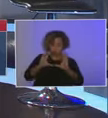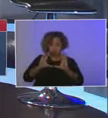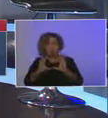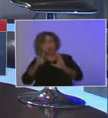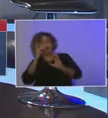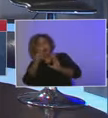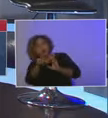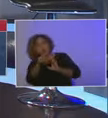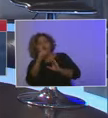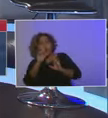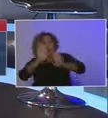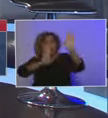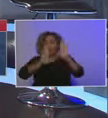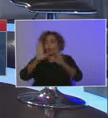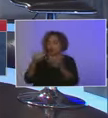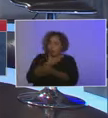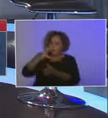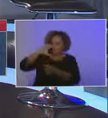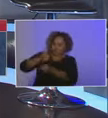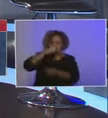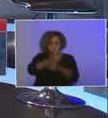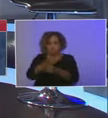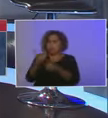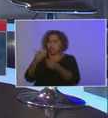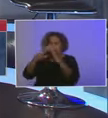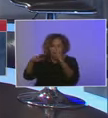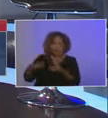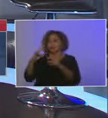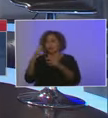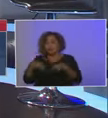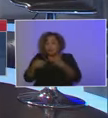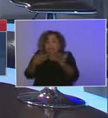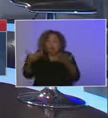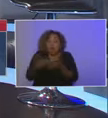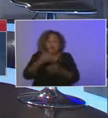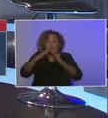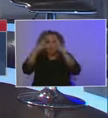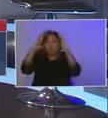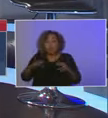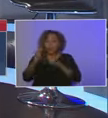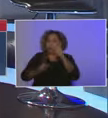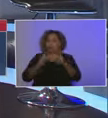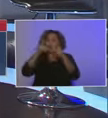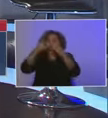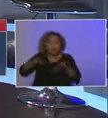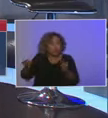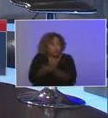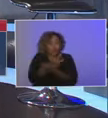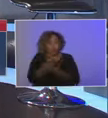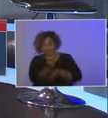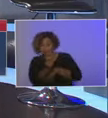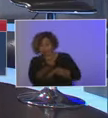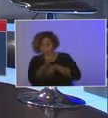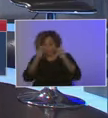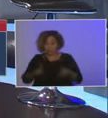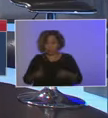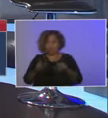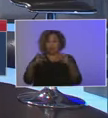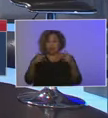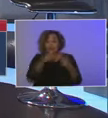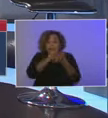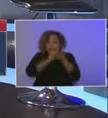dinero, crear los proyectos que se necesitan hacer para darle nueva vivienda a la gente. Estas dos personas, el secretario de Vivienda, Luis